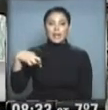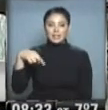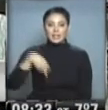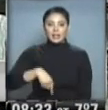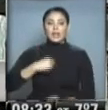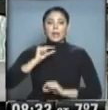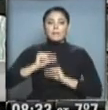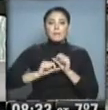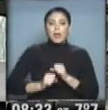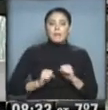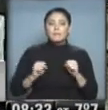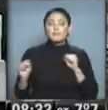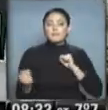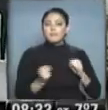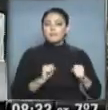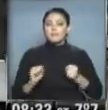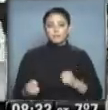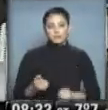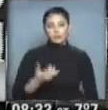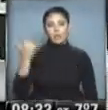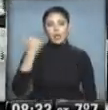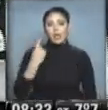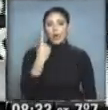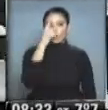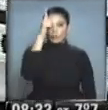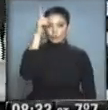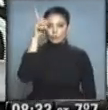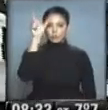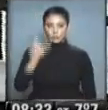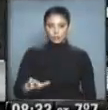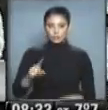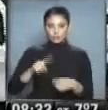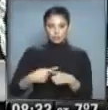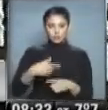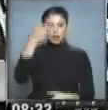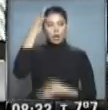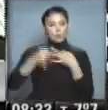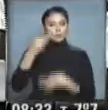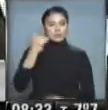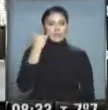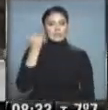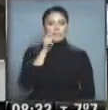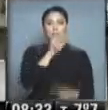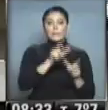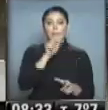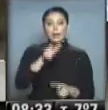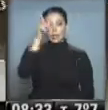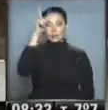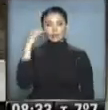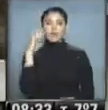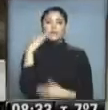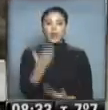aquí crece la tensión porque se ha acercado ya un oficial de justicia, porque varios efectivos de seguridad se encuentran aquí